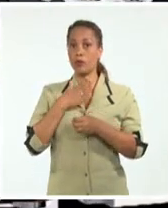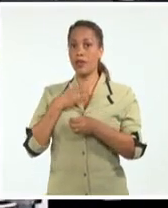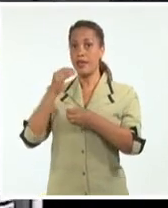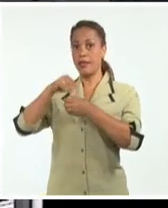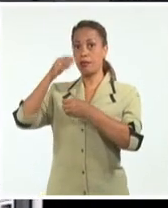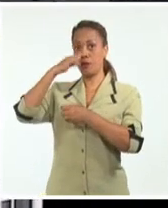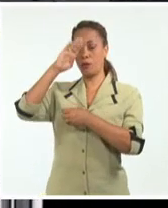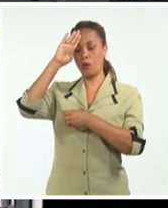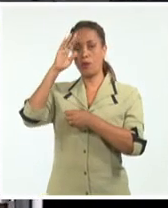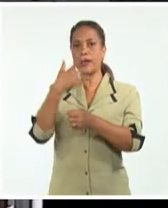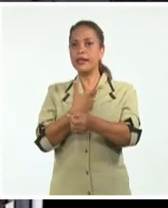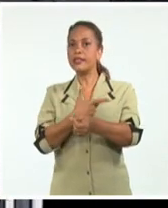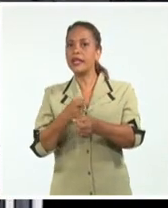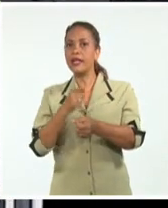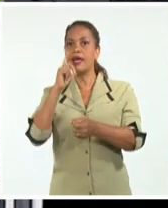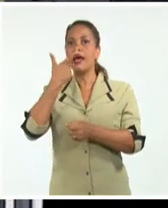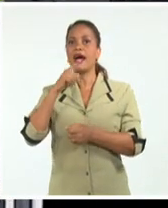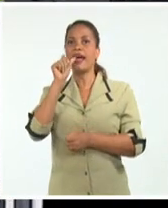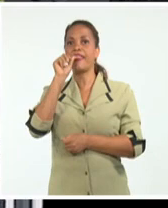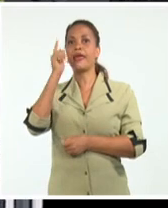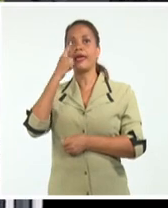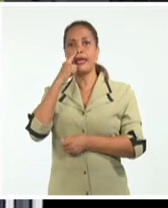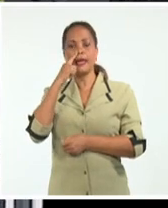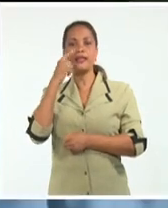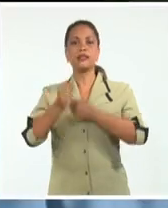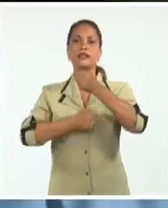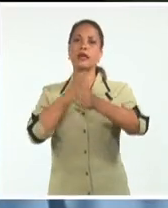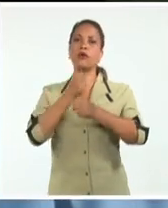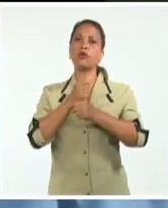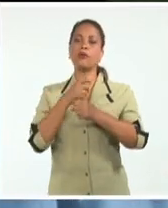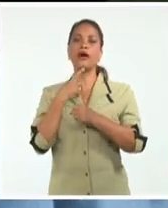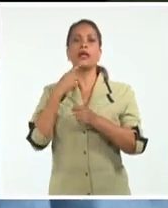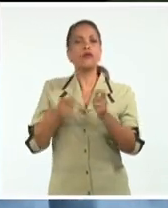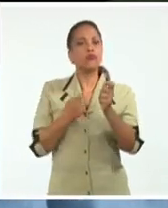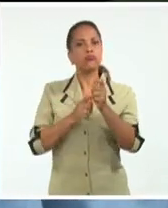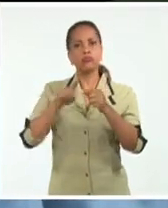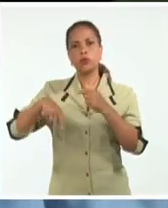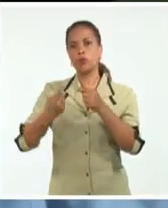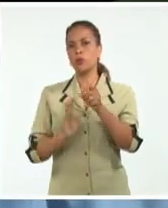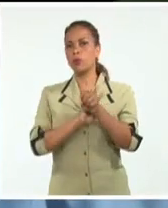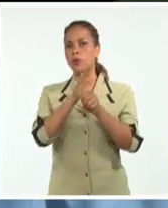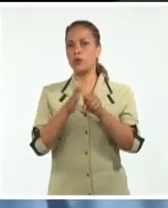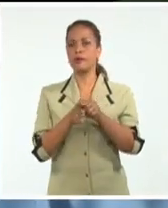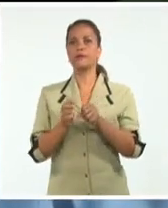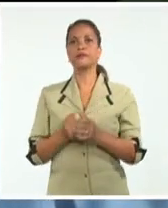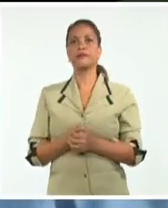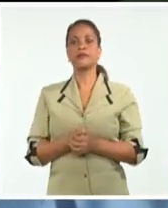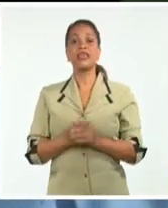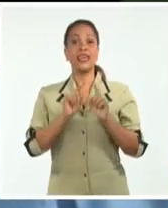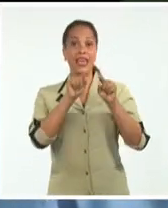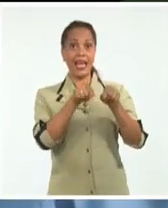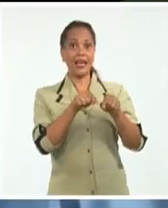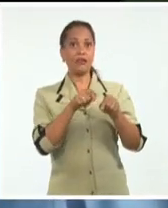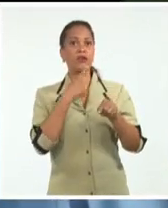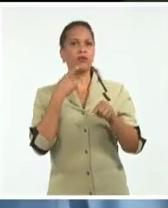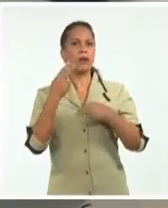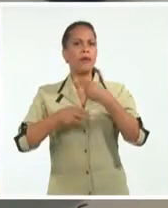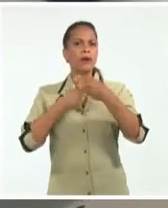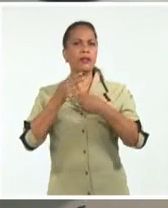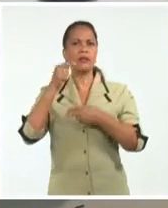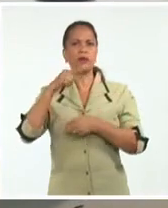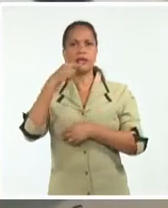kit de extracción de ARN que se emplea para combatir la pandemia. Un extractor como el que nosotros estamos realizando en el mercado internacional